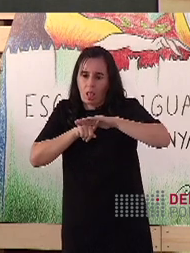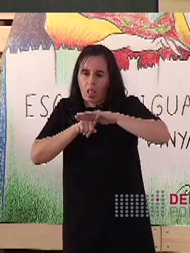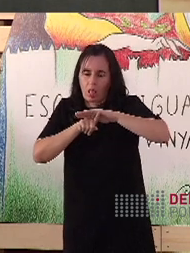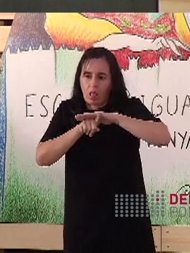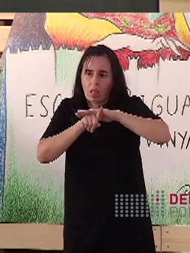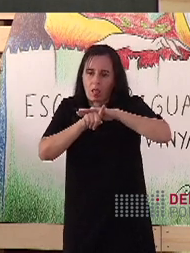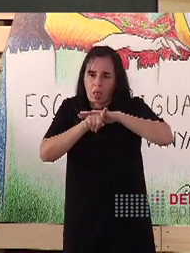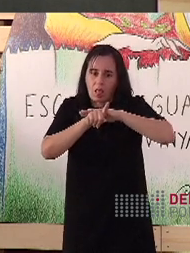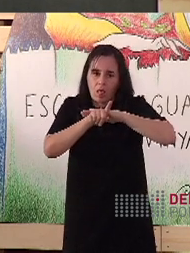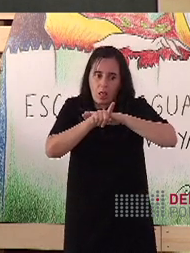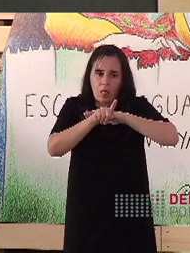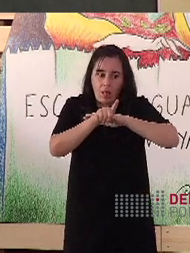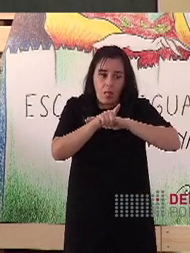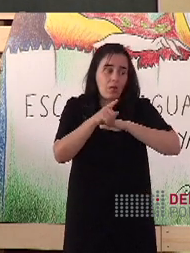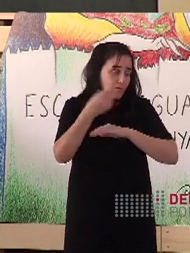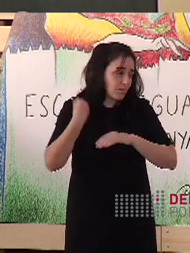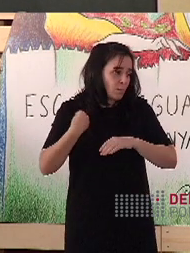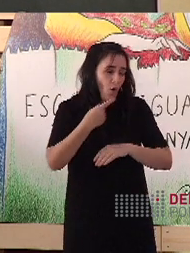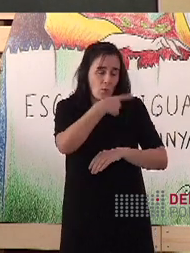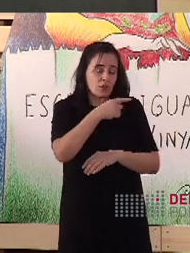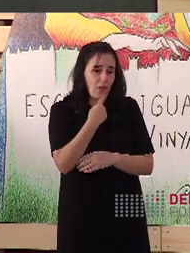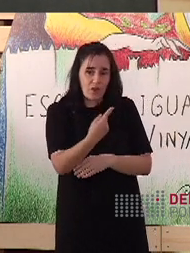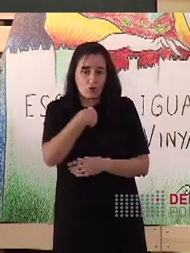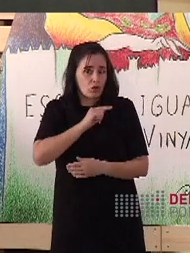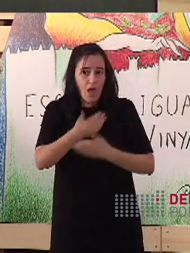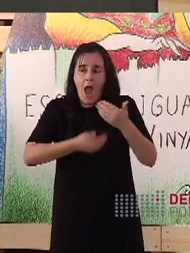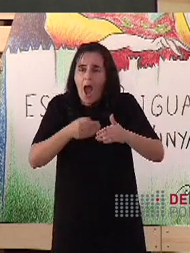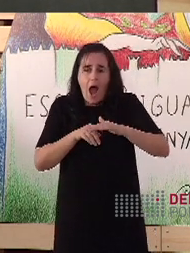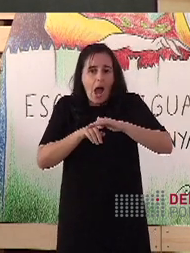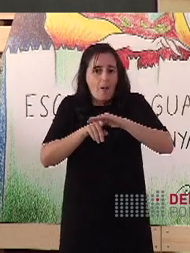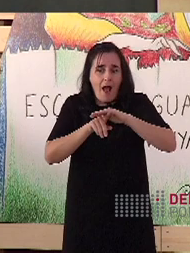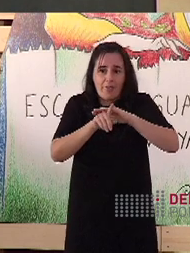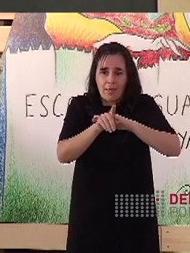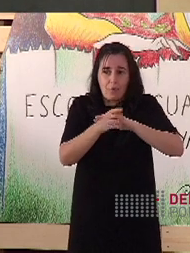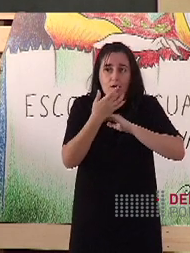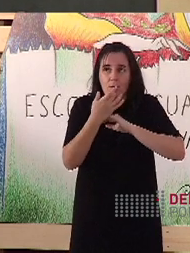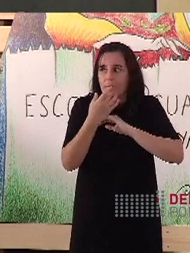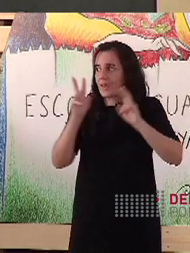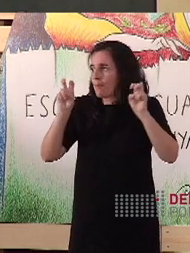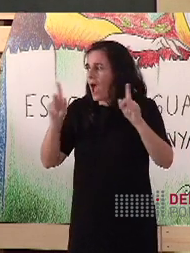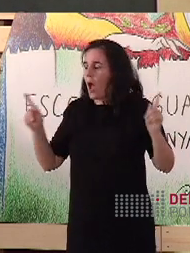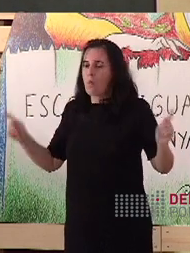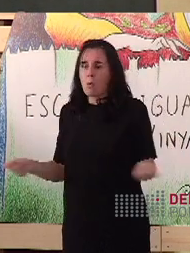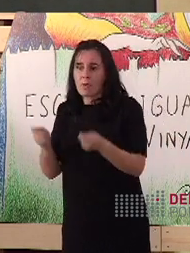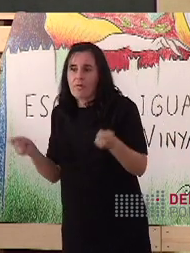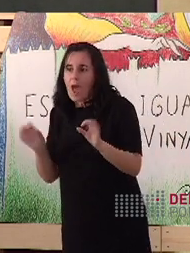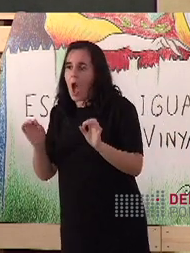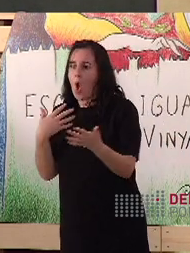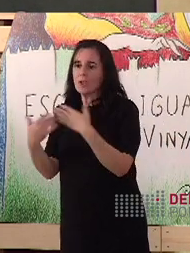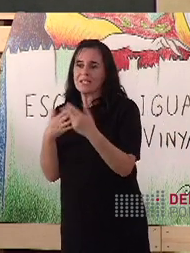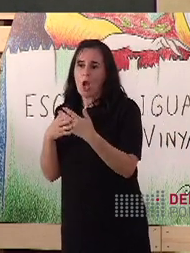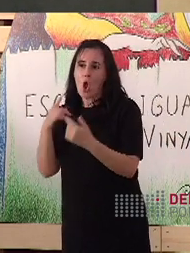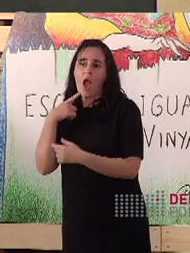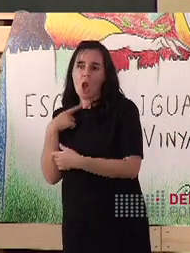como vos tamén decides moi ben, co exemplo da publicidade e do salón erótico